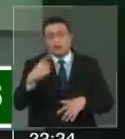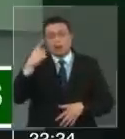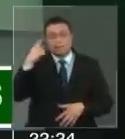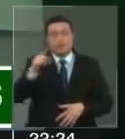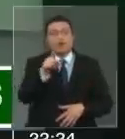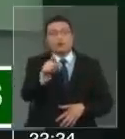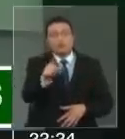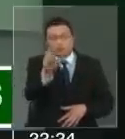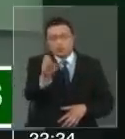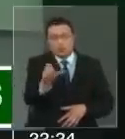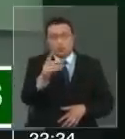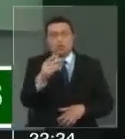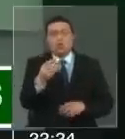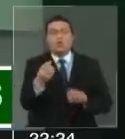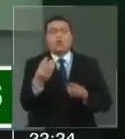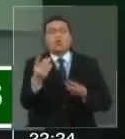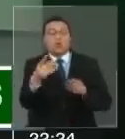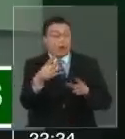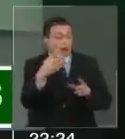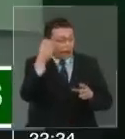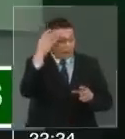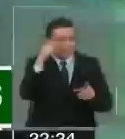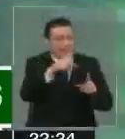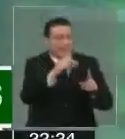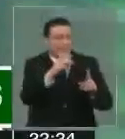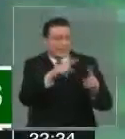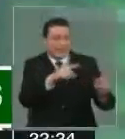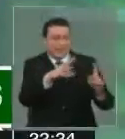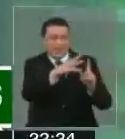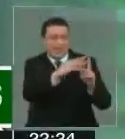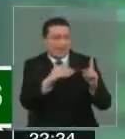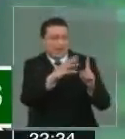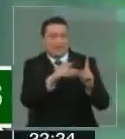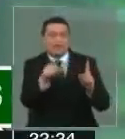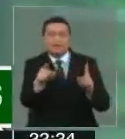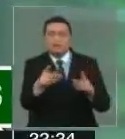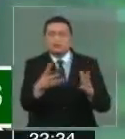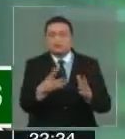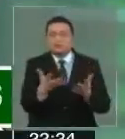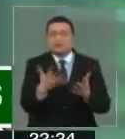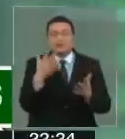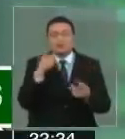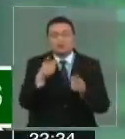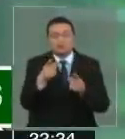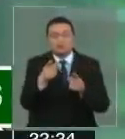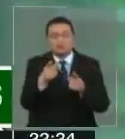has aprendido tú de Tomás? Todo. ¿Qué es lo más importante que has aprendido tú de Tomás?